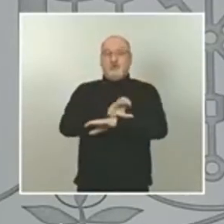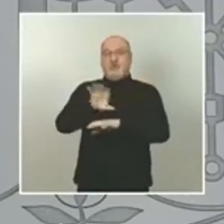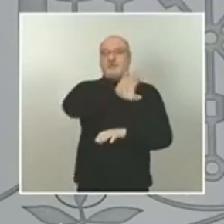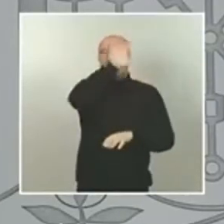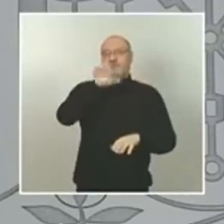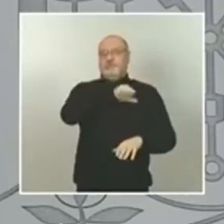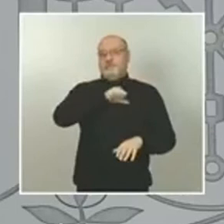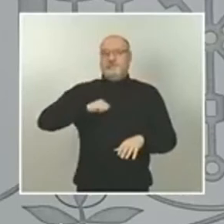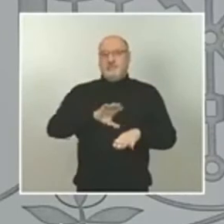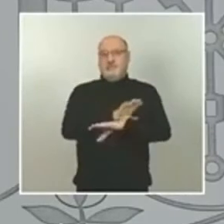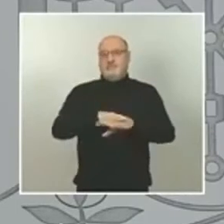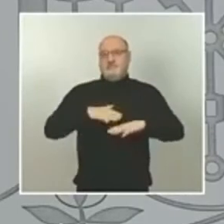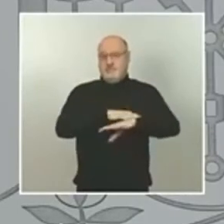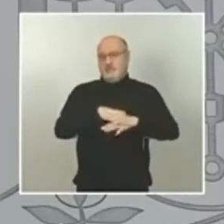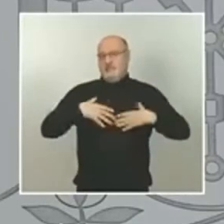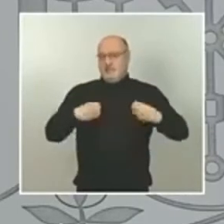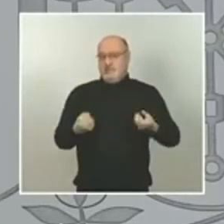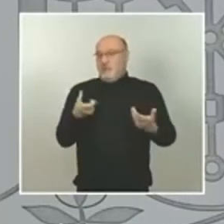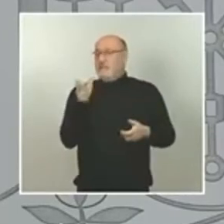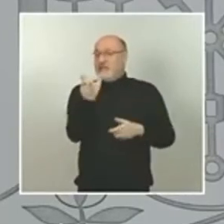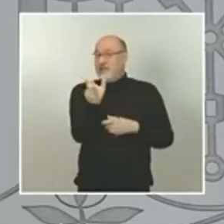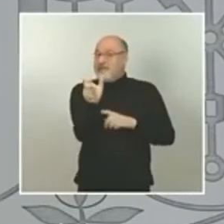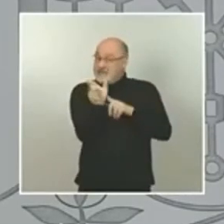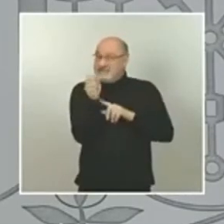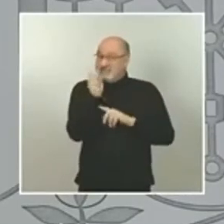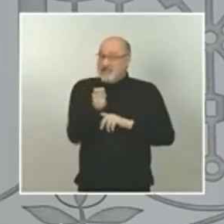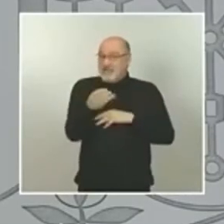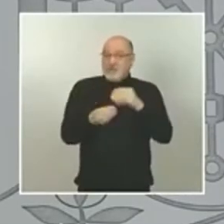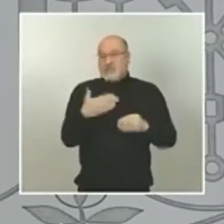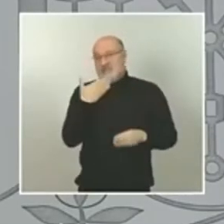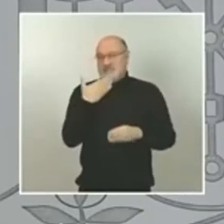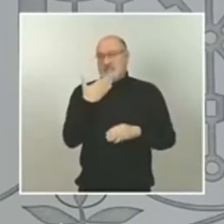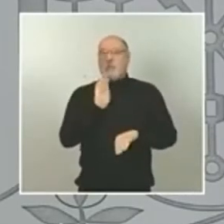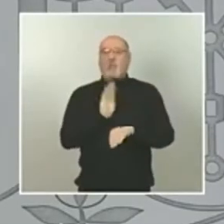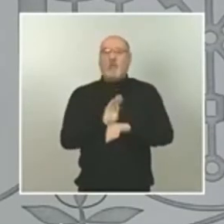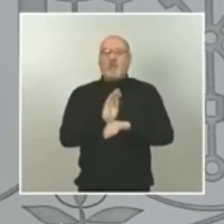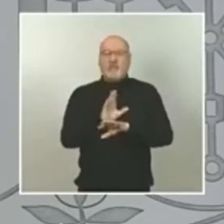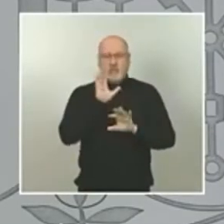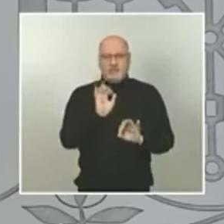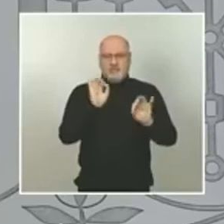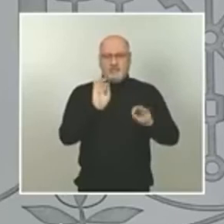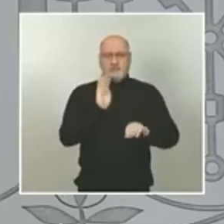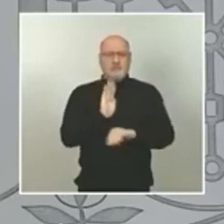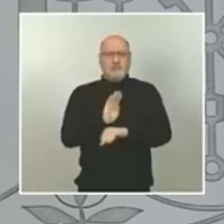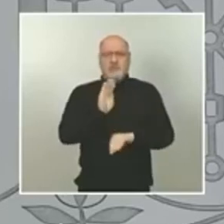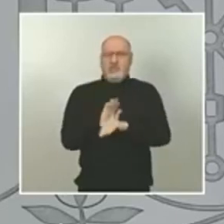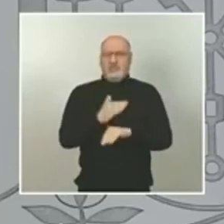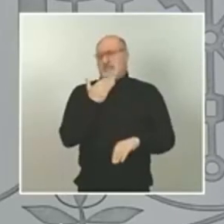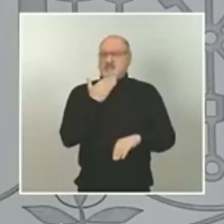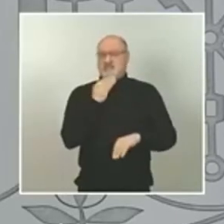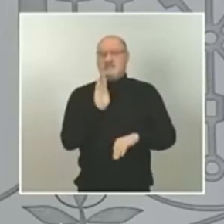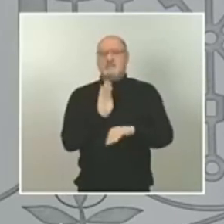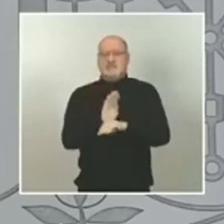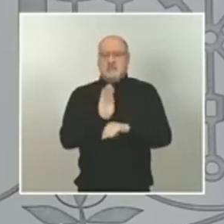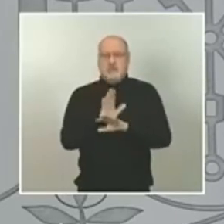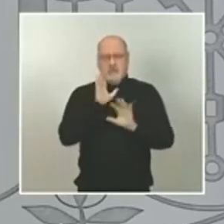celebrado, ha sido la llamada a la prudencia. Prudencia ha sido la palabra que más se ha reiterado por cada una de las personas